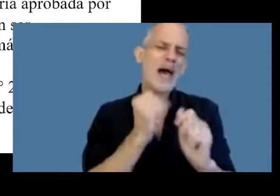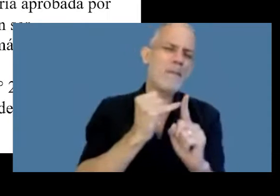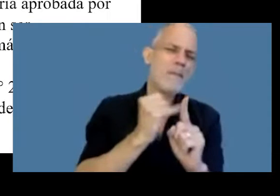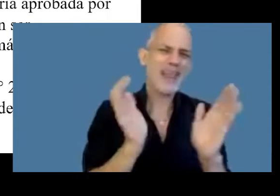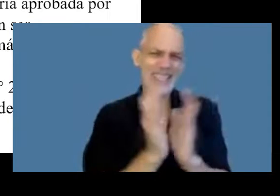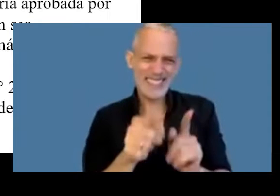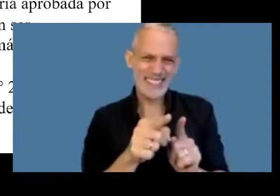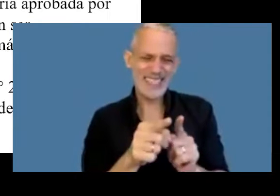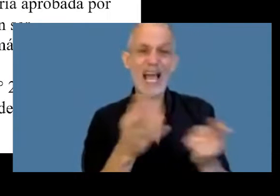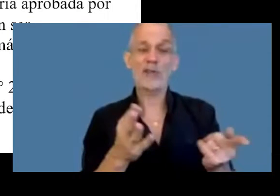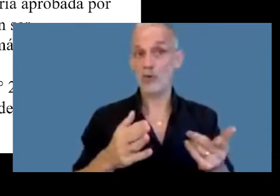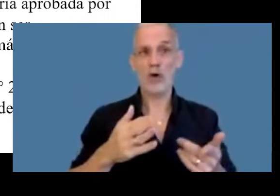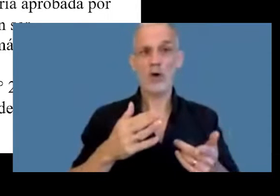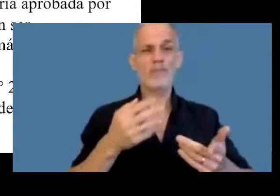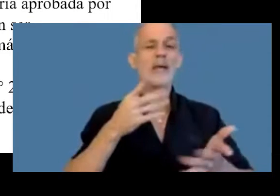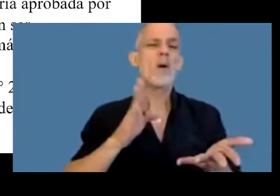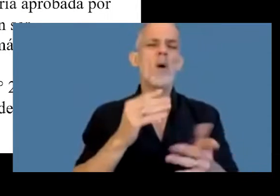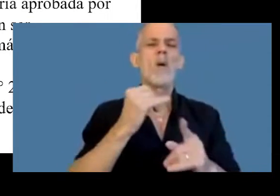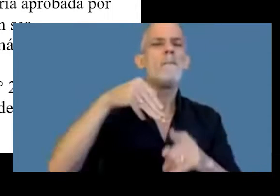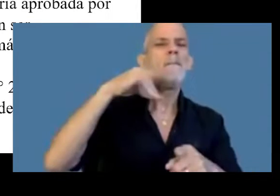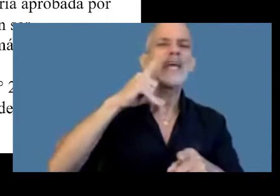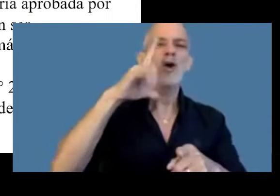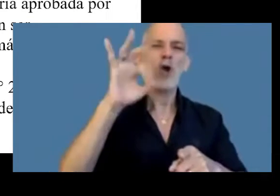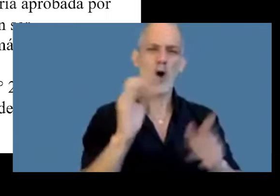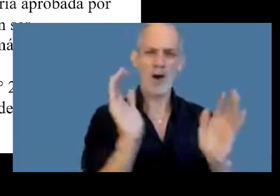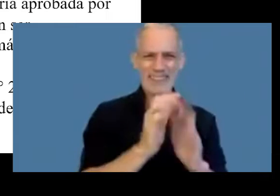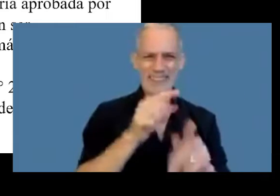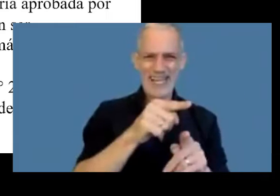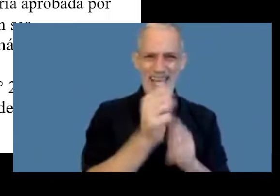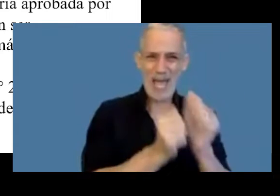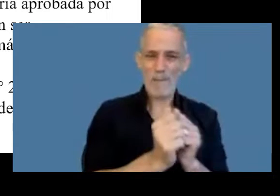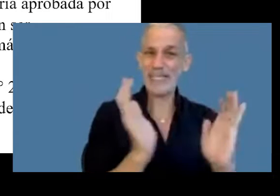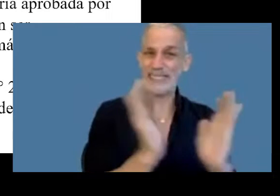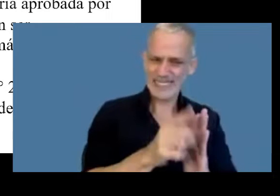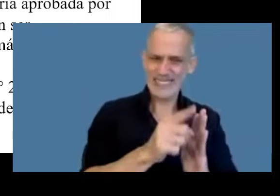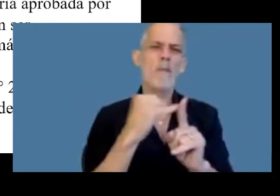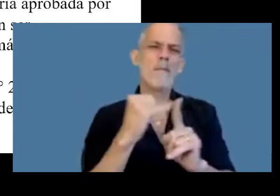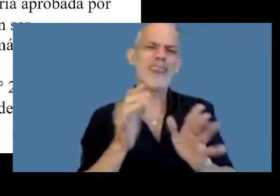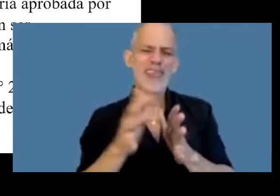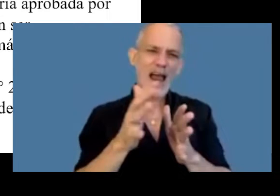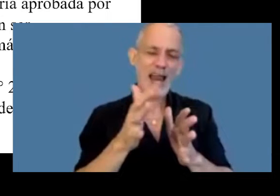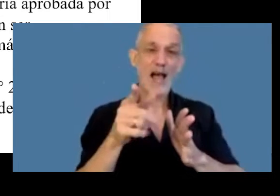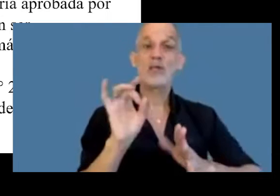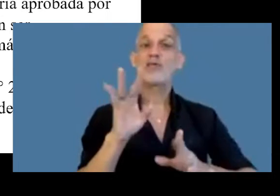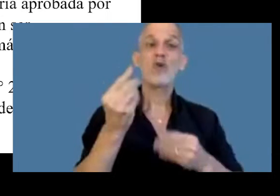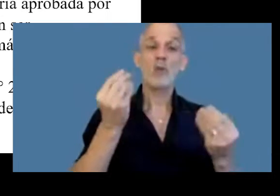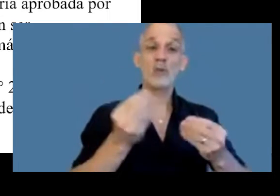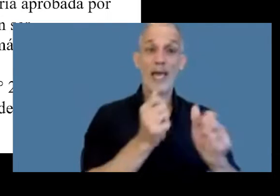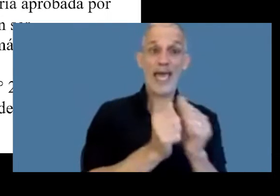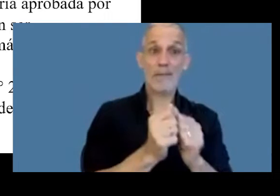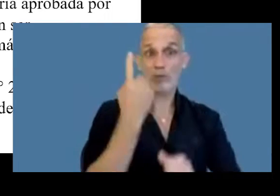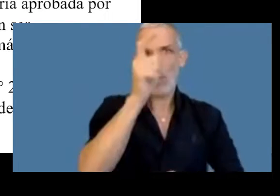acá recordemos que una micro o pequeña empresa no solamente será una empresa